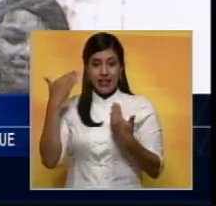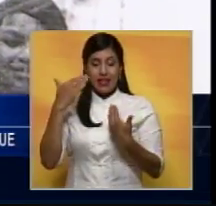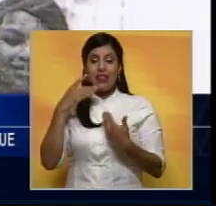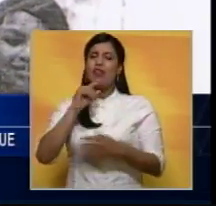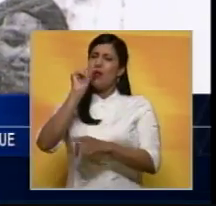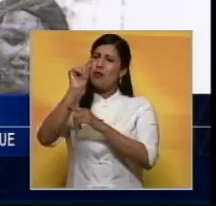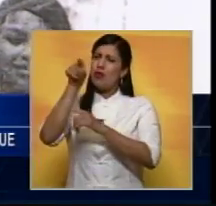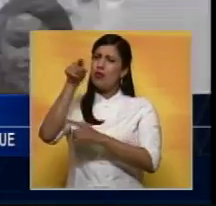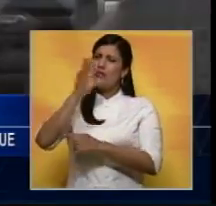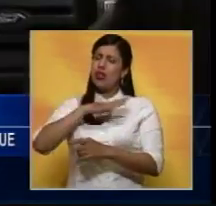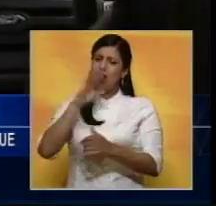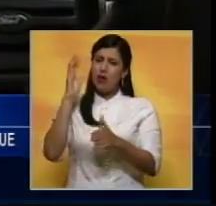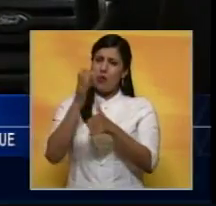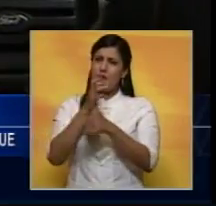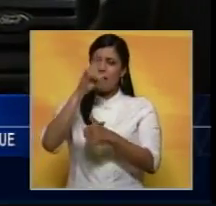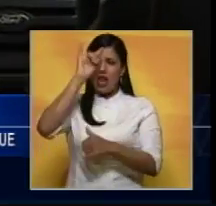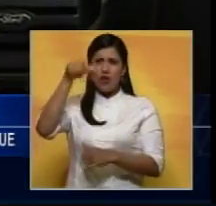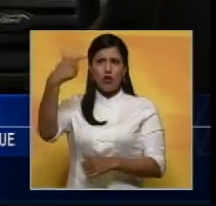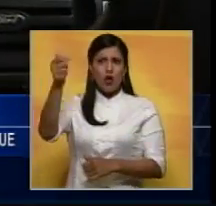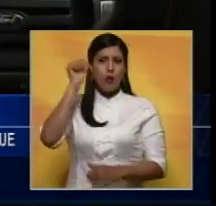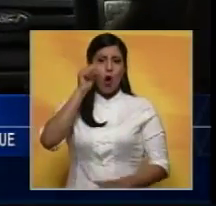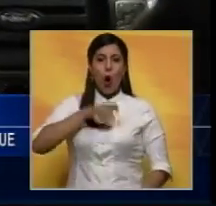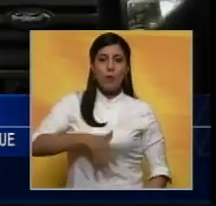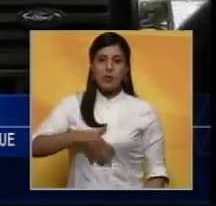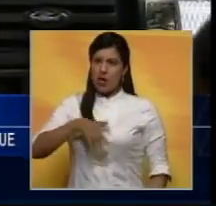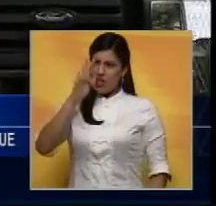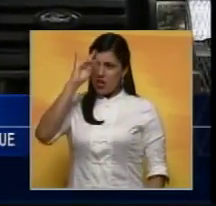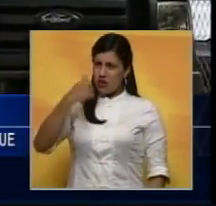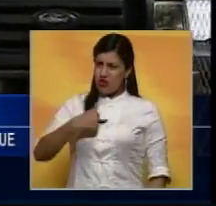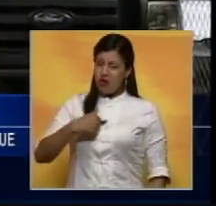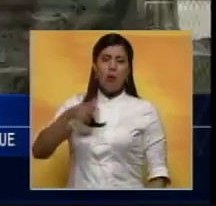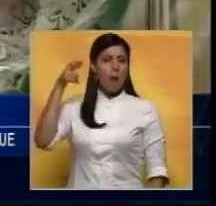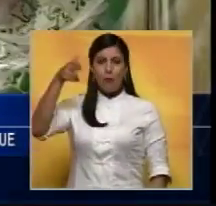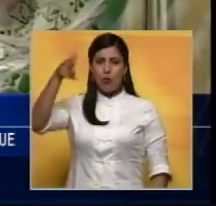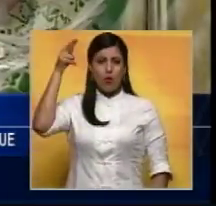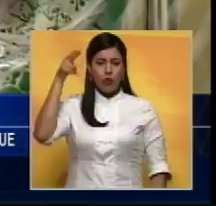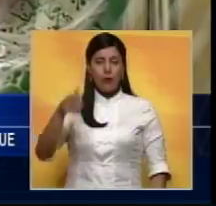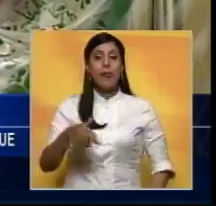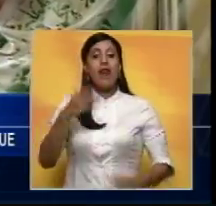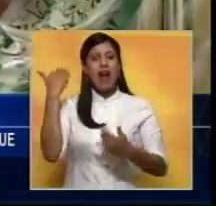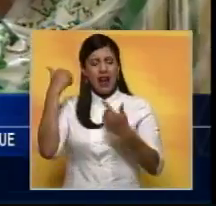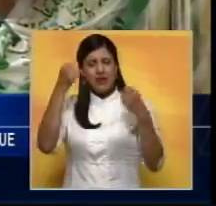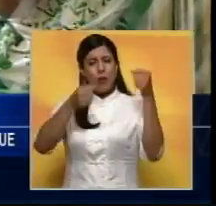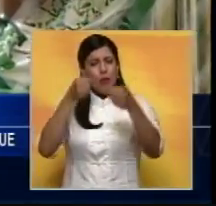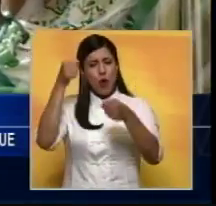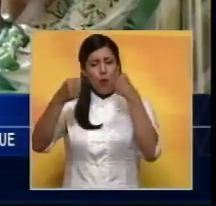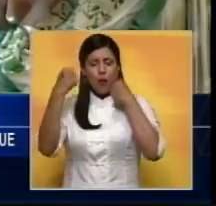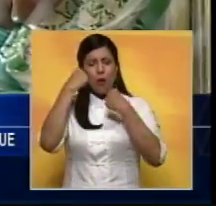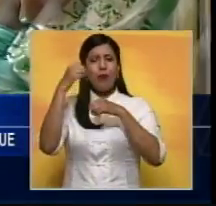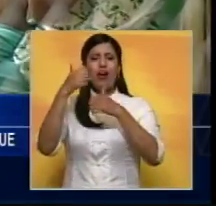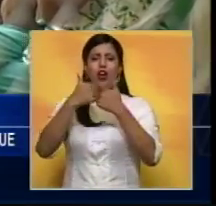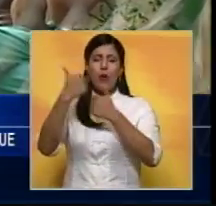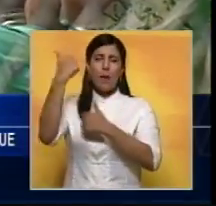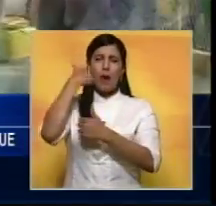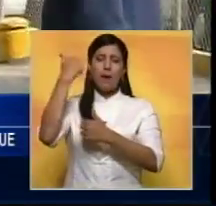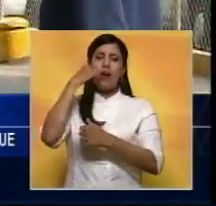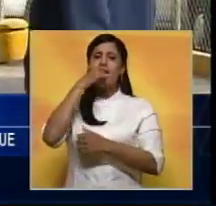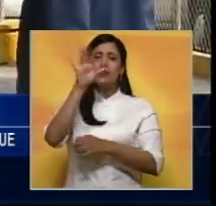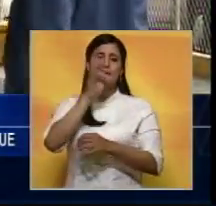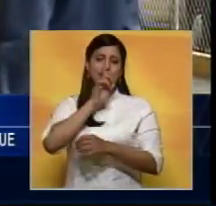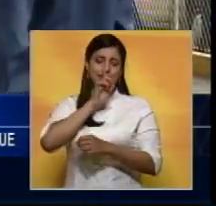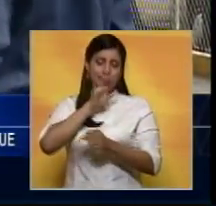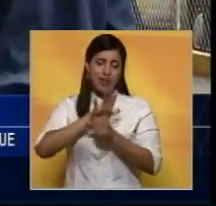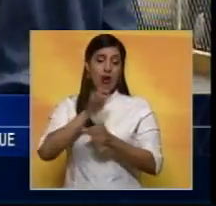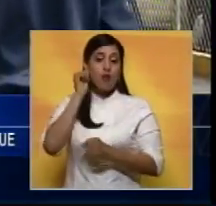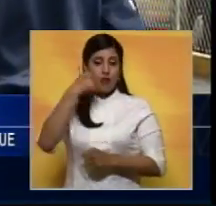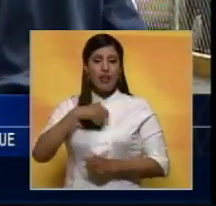le reclamara por haber descubierto una infidelidad. Familiares aseguraron que Durán había sufrido agresiones físicas de su pareja, que nunca denunció.